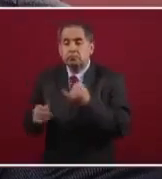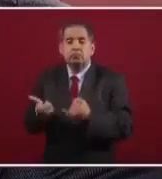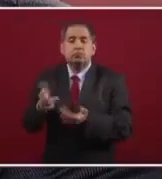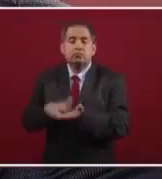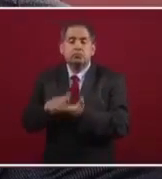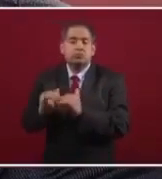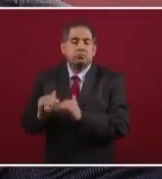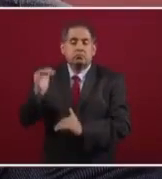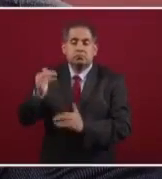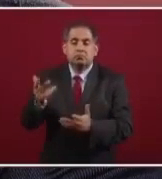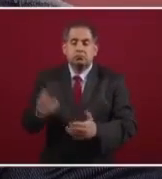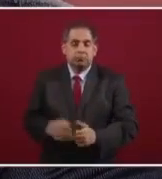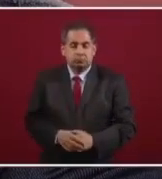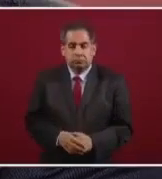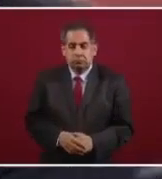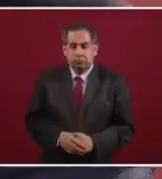gobierno.